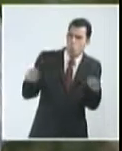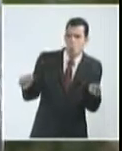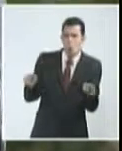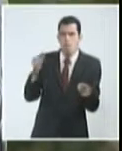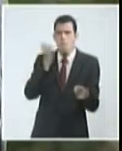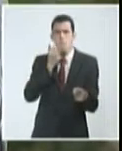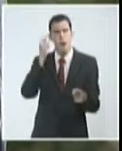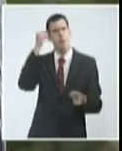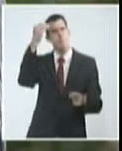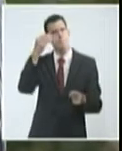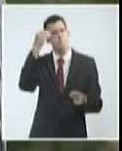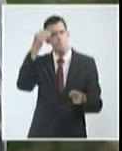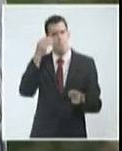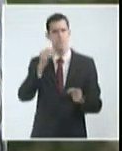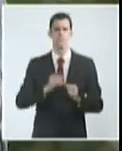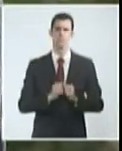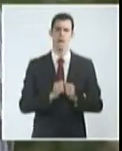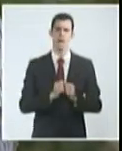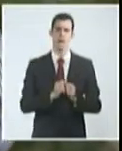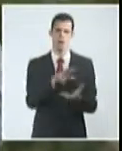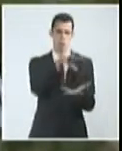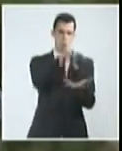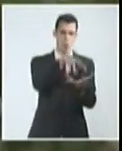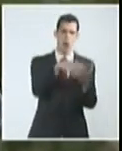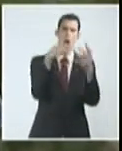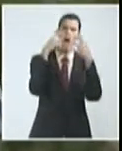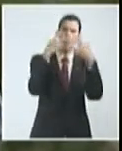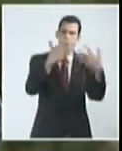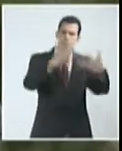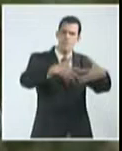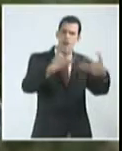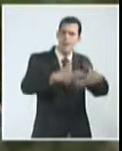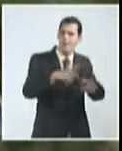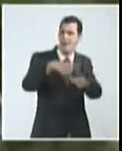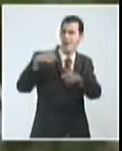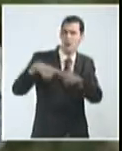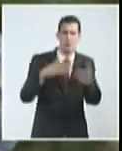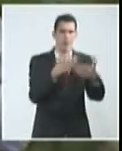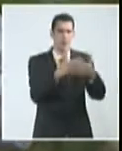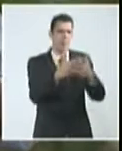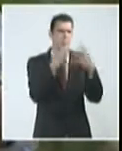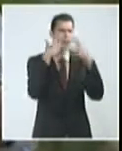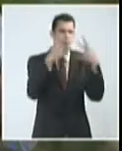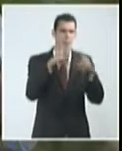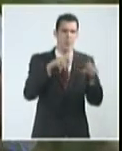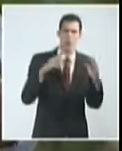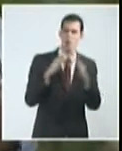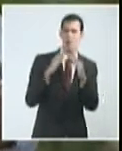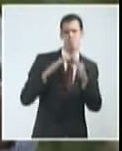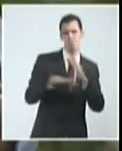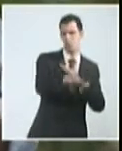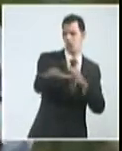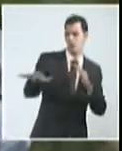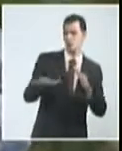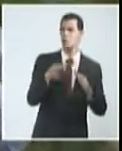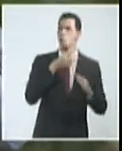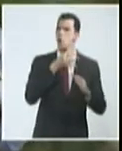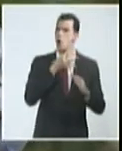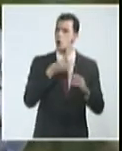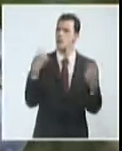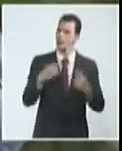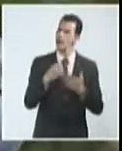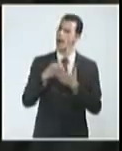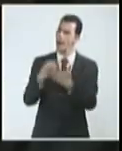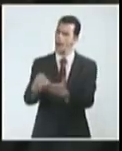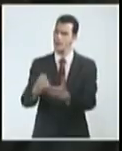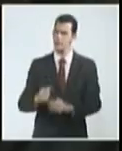trata de intervenir el barrio, se trata de respetar lo que el barrio propone y apoyar y ayudar al barrio,